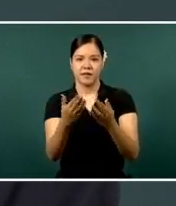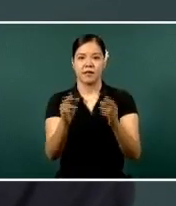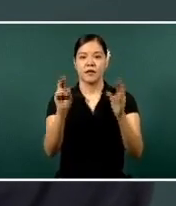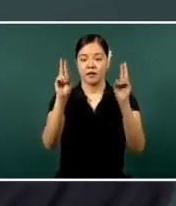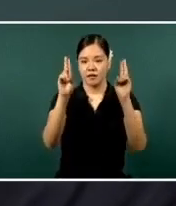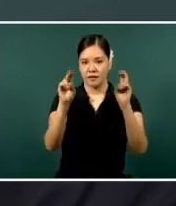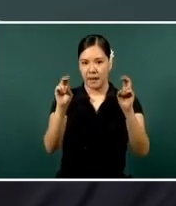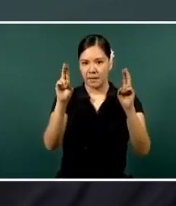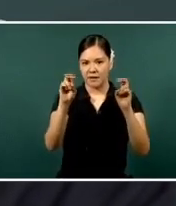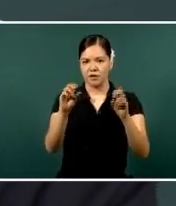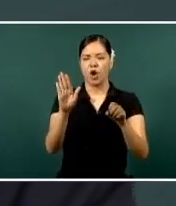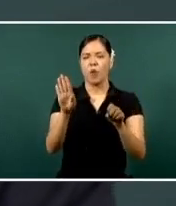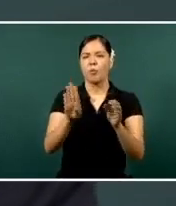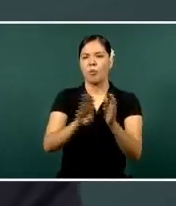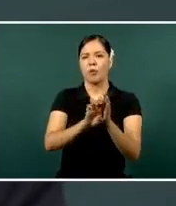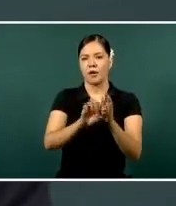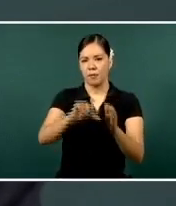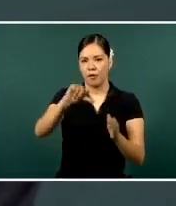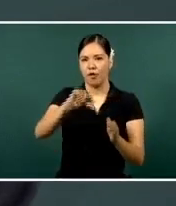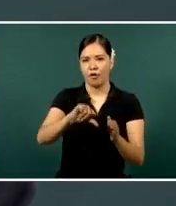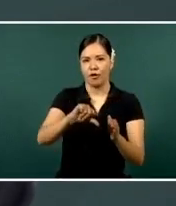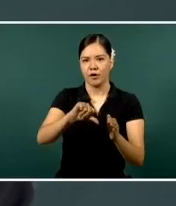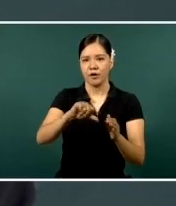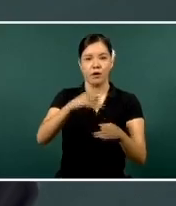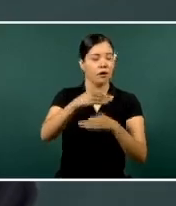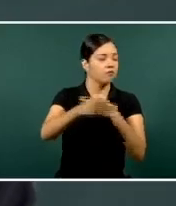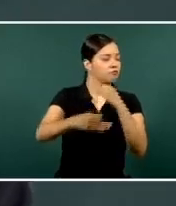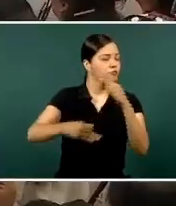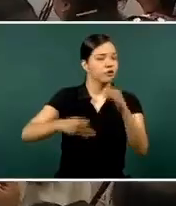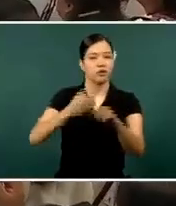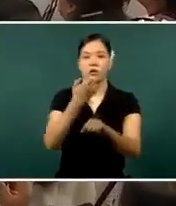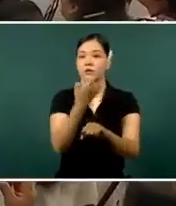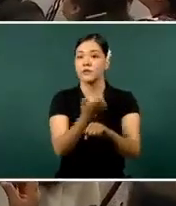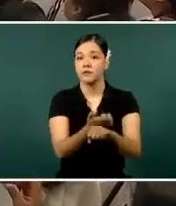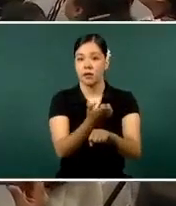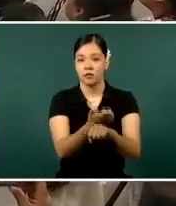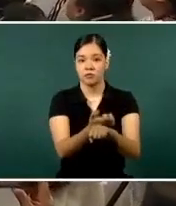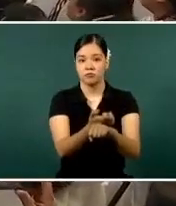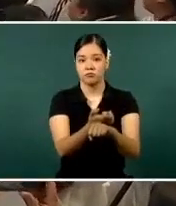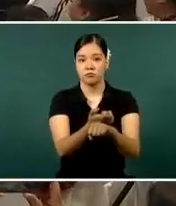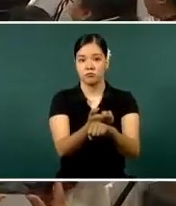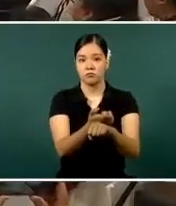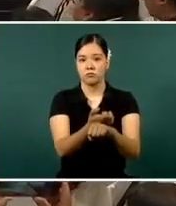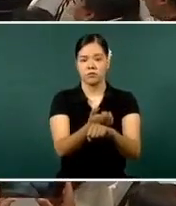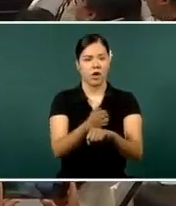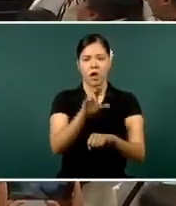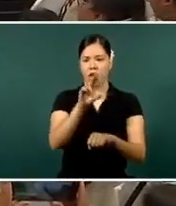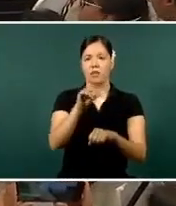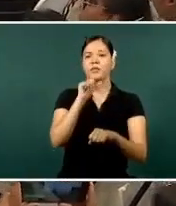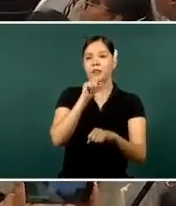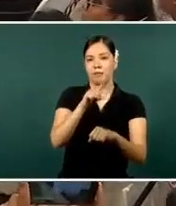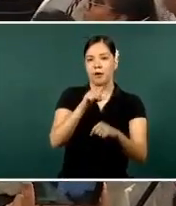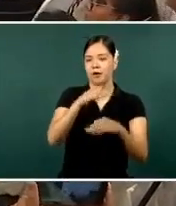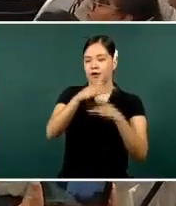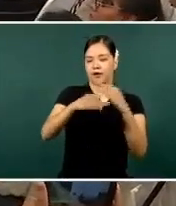ahora, en los estados, no solo en Palacio Nacional,